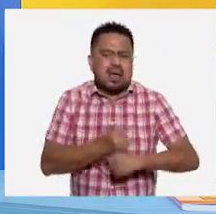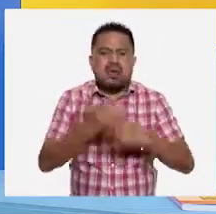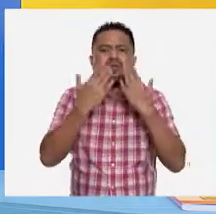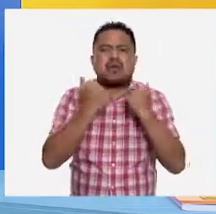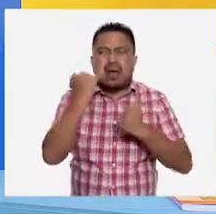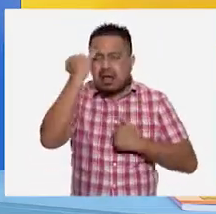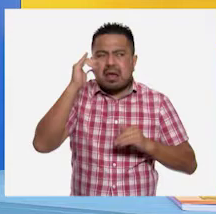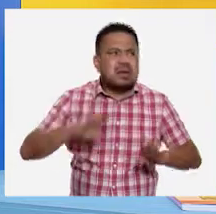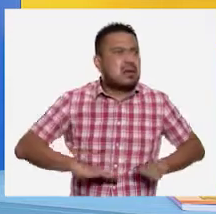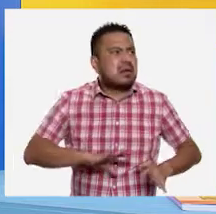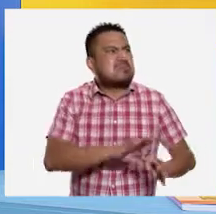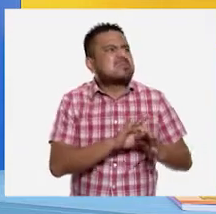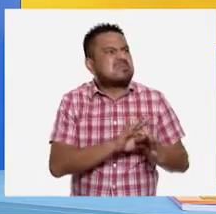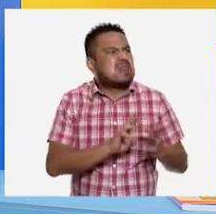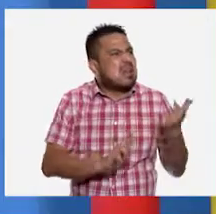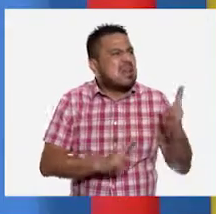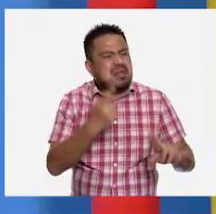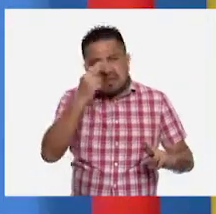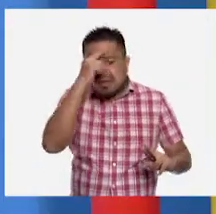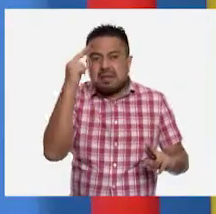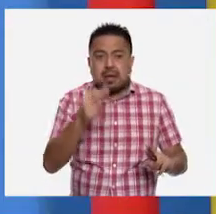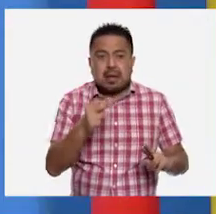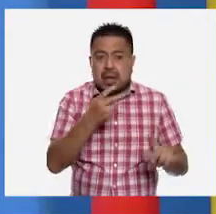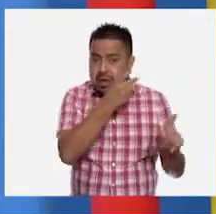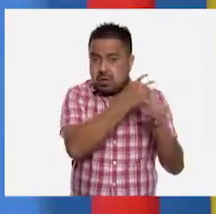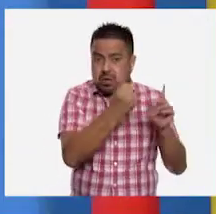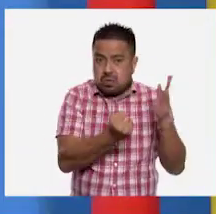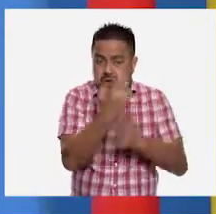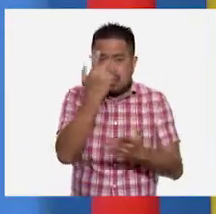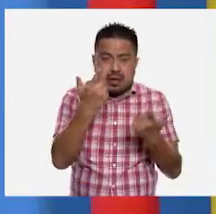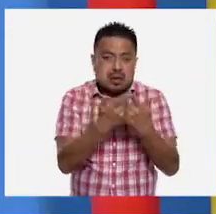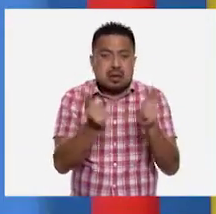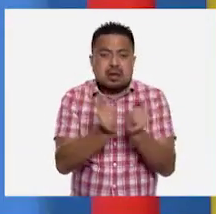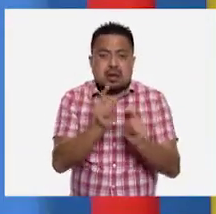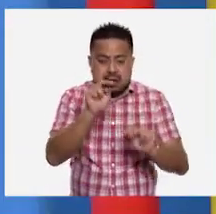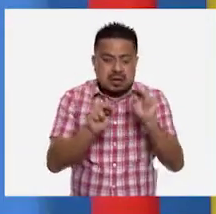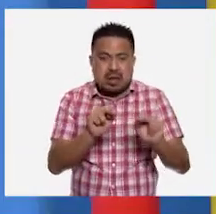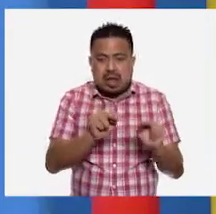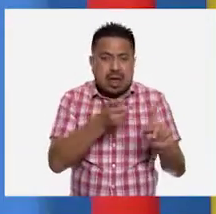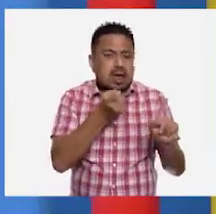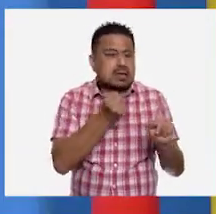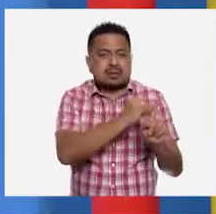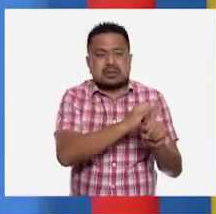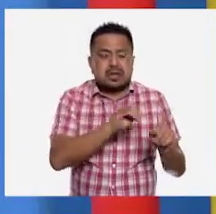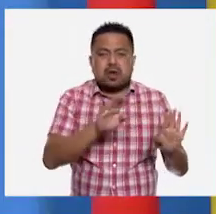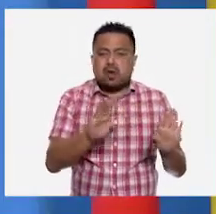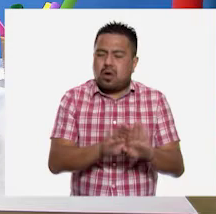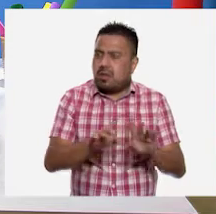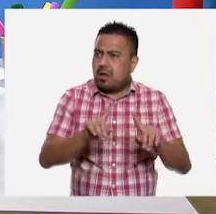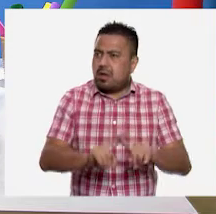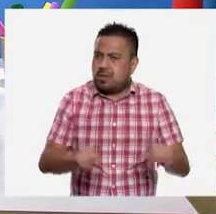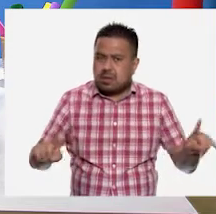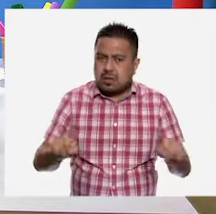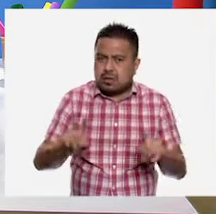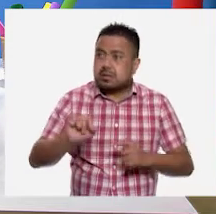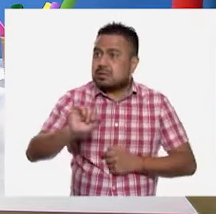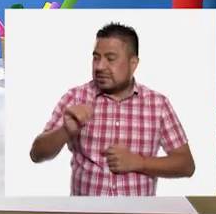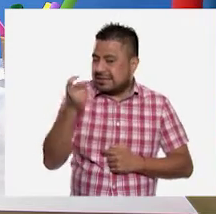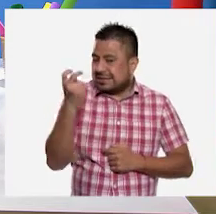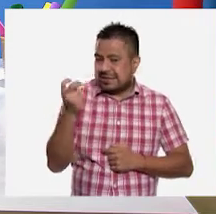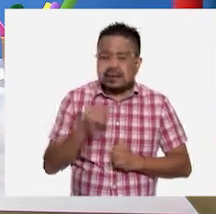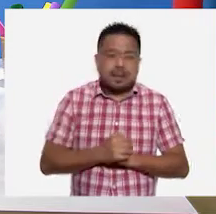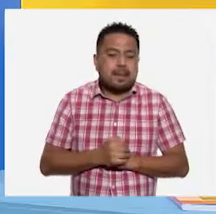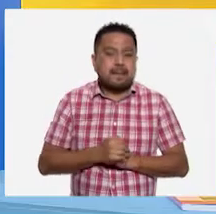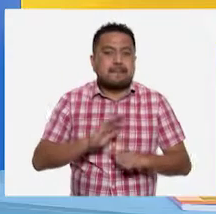los ideales de la Revolución Mexicana. ¿Es decir que esta nueva clase media se veía a sí misma de manera diferente? Sí. En